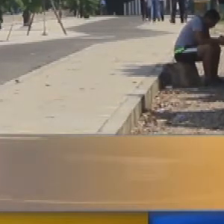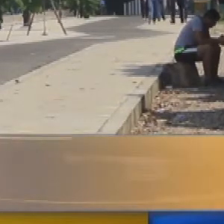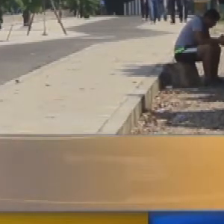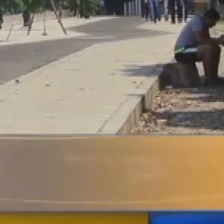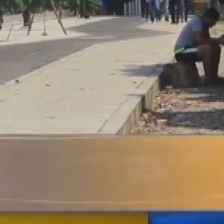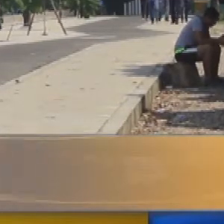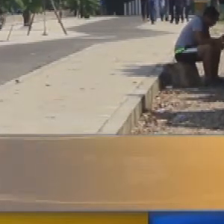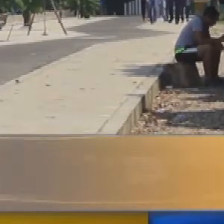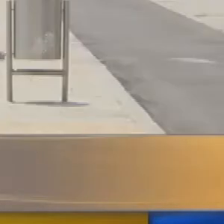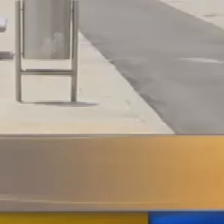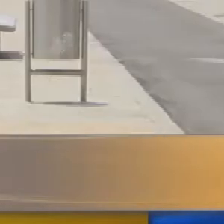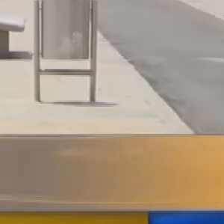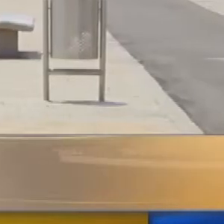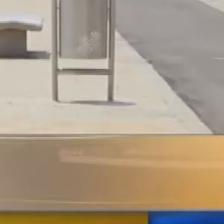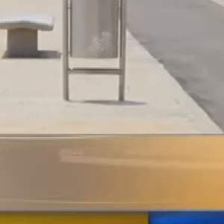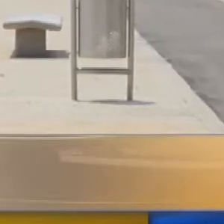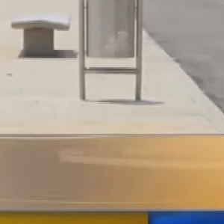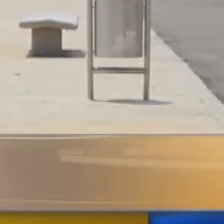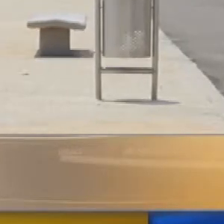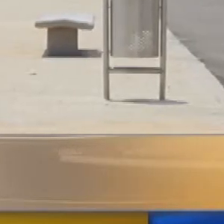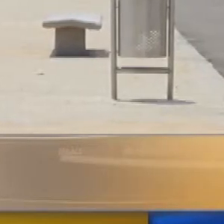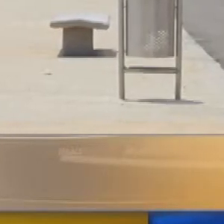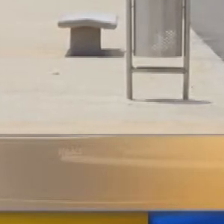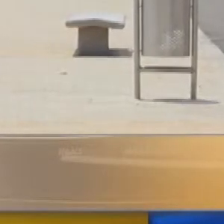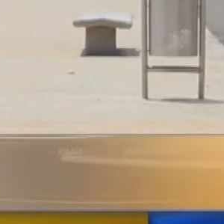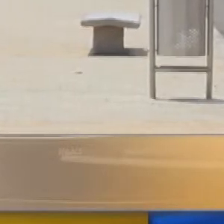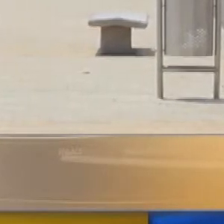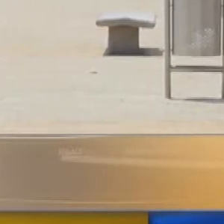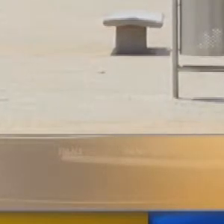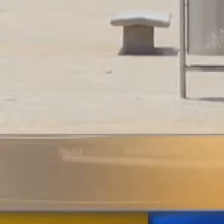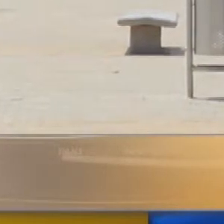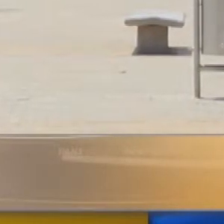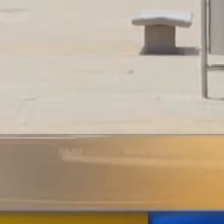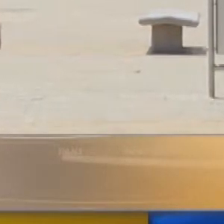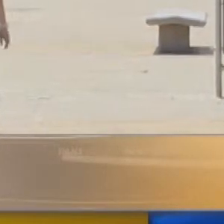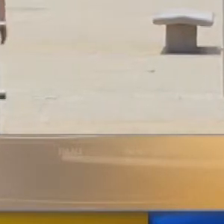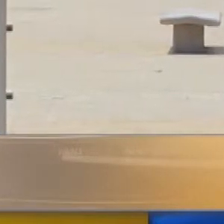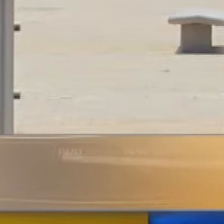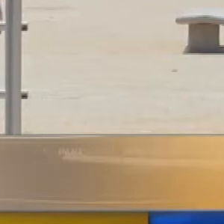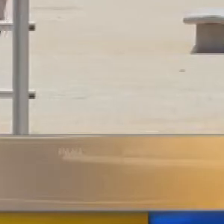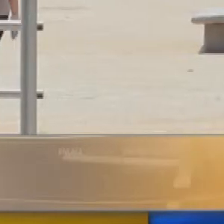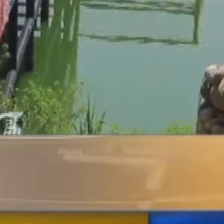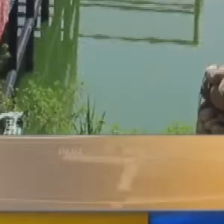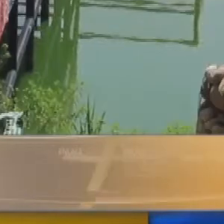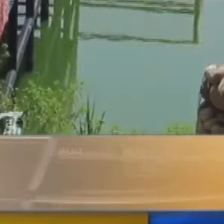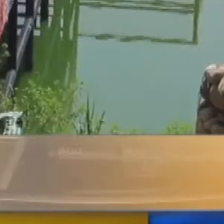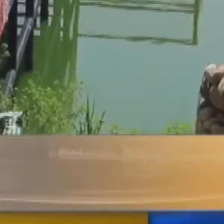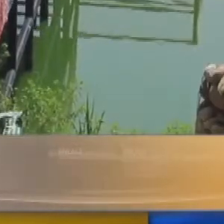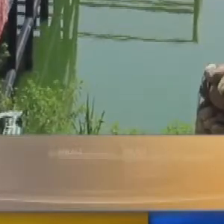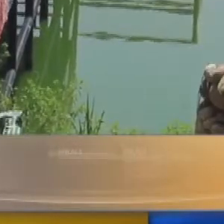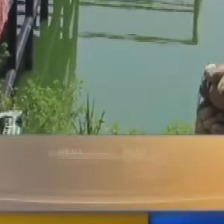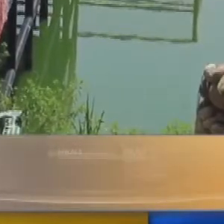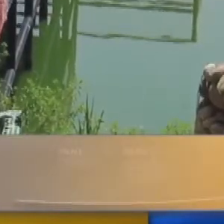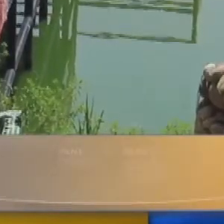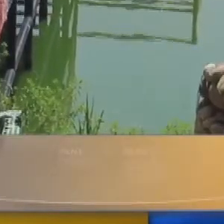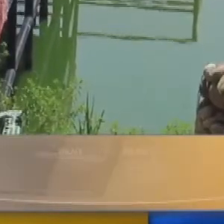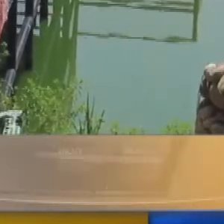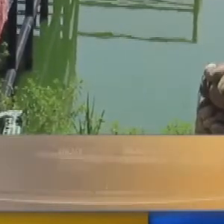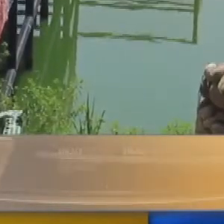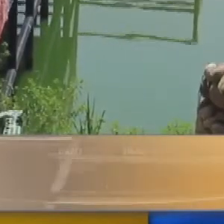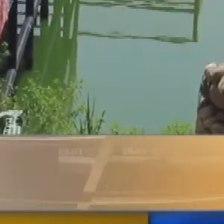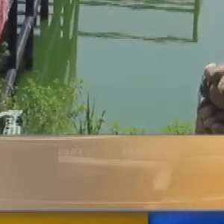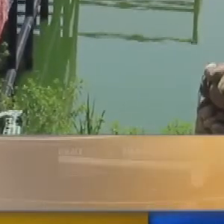Desarrollo Económico y Social recorrieron el malecón del Cristo Petrolero para determinar puntos de iluminación a lo largo y ancho de